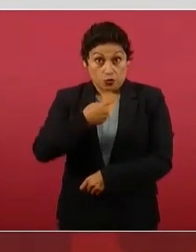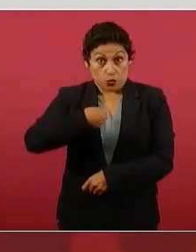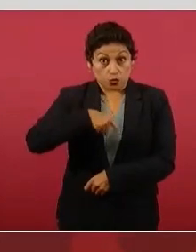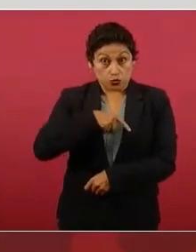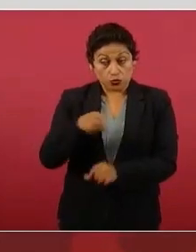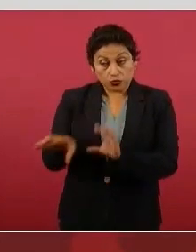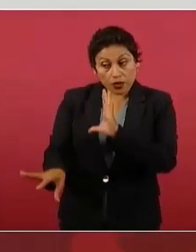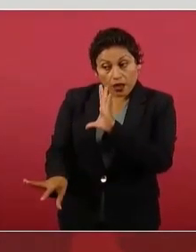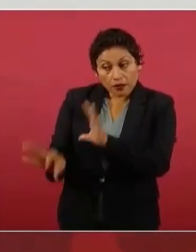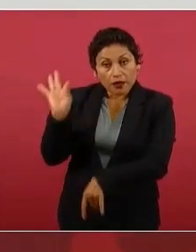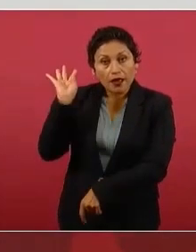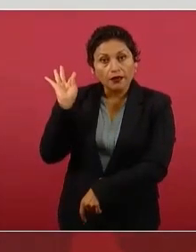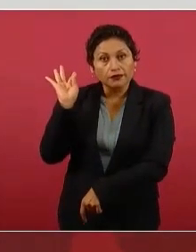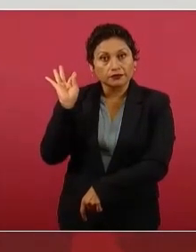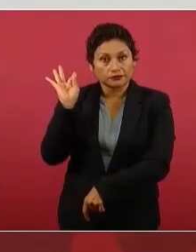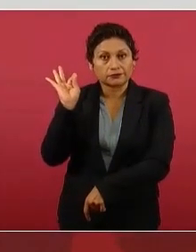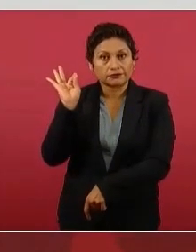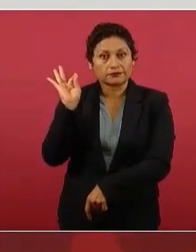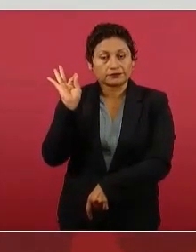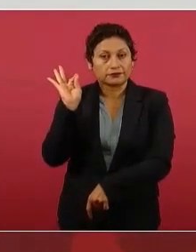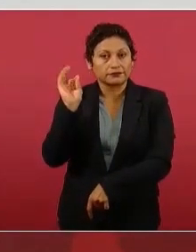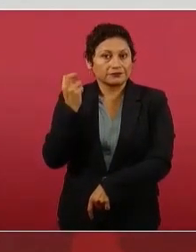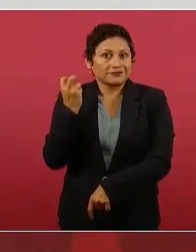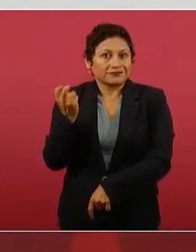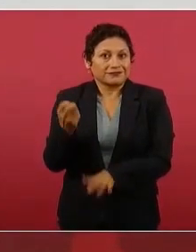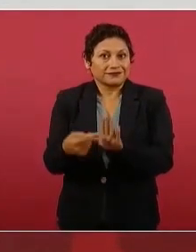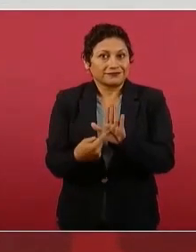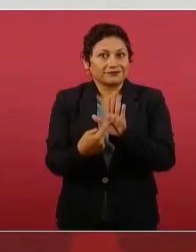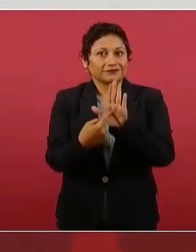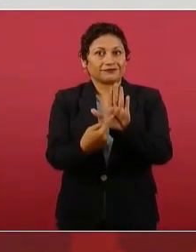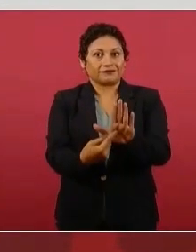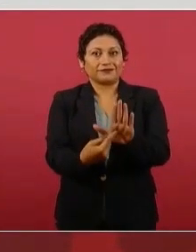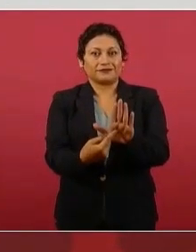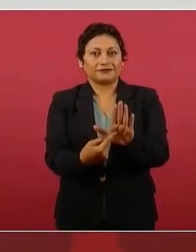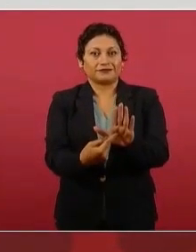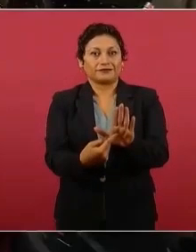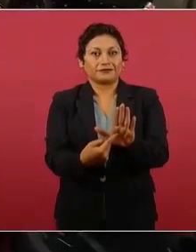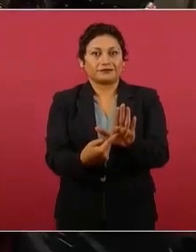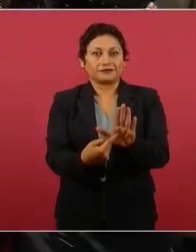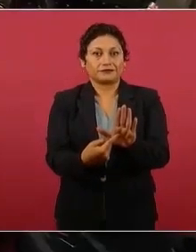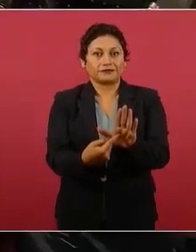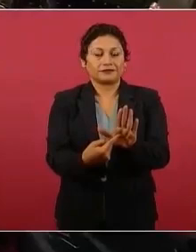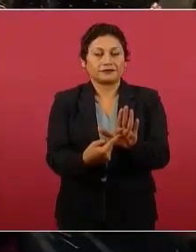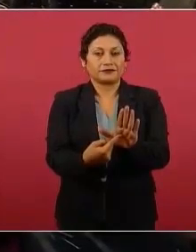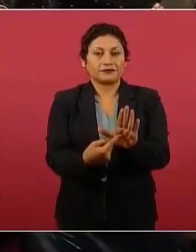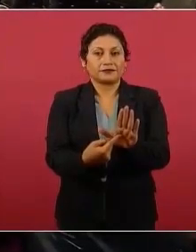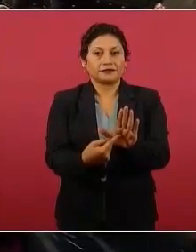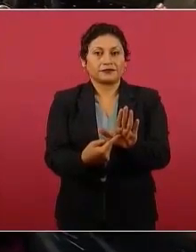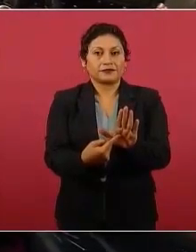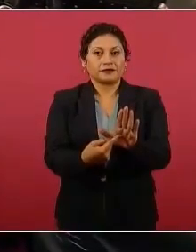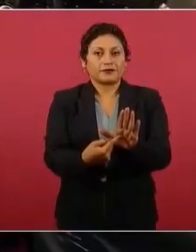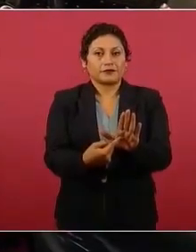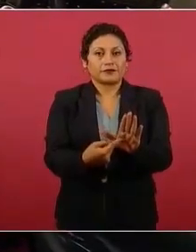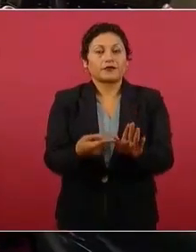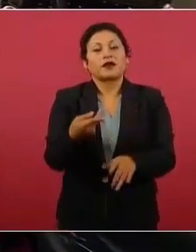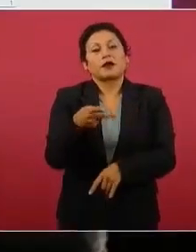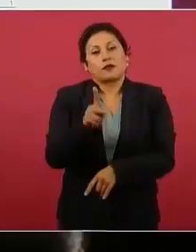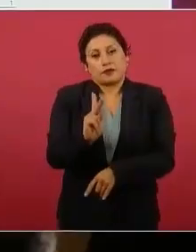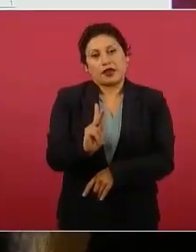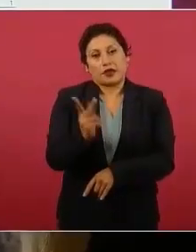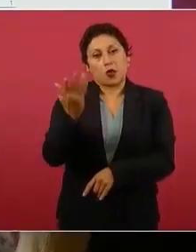no estaban como ahora,